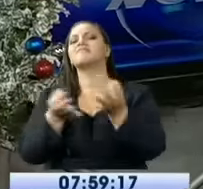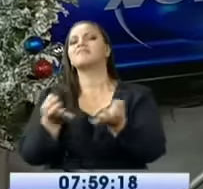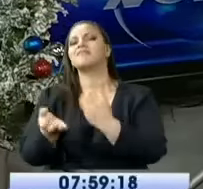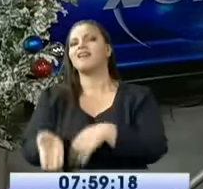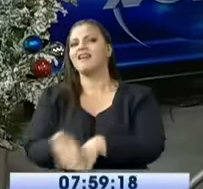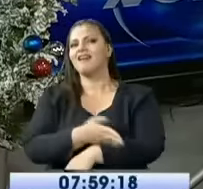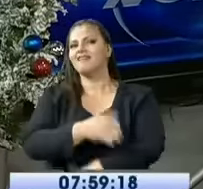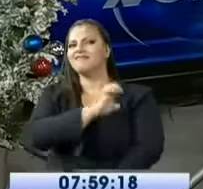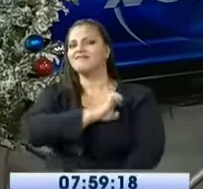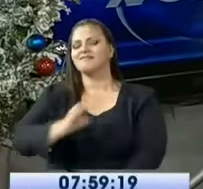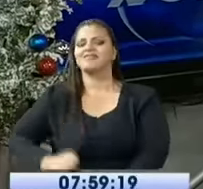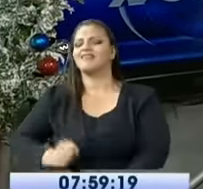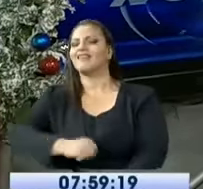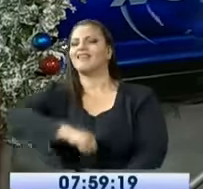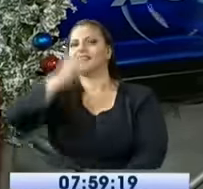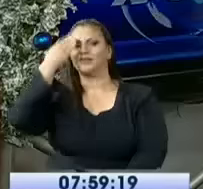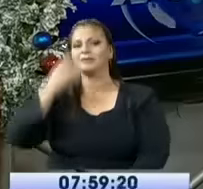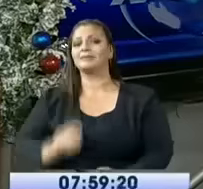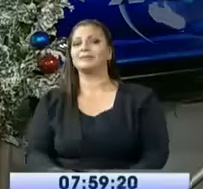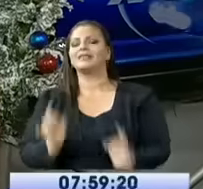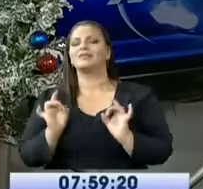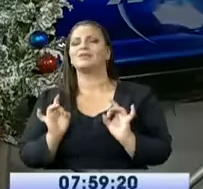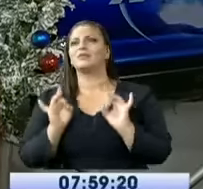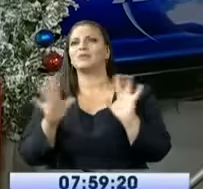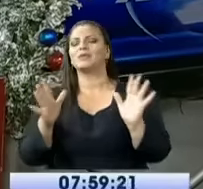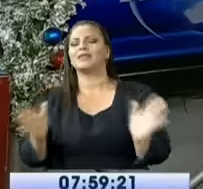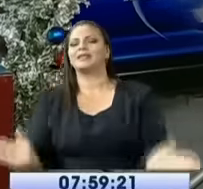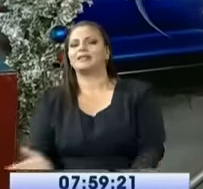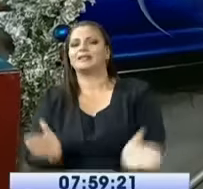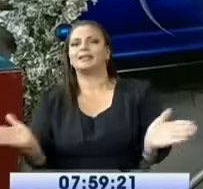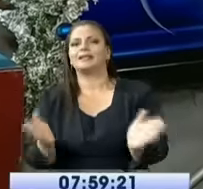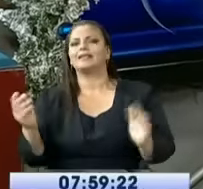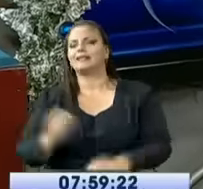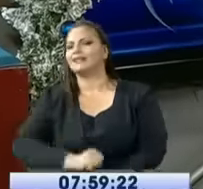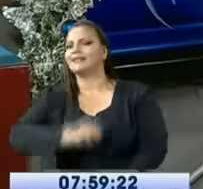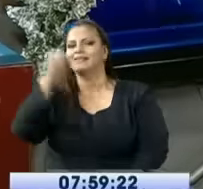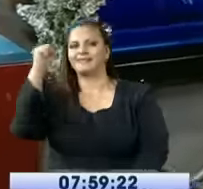Emelec, deseándole toda la suerte al equipo en este domingo. Vamos a ganar, Emelec.